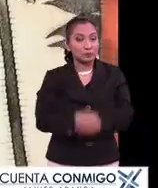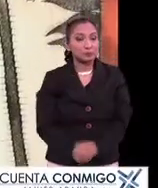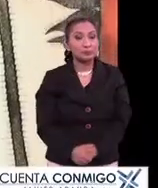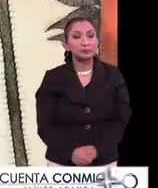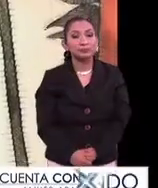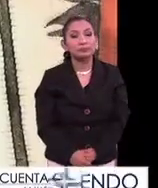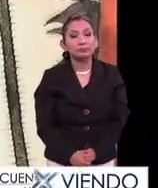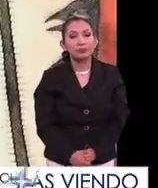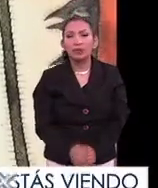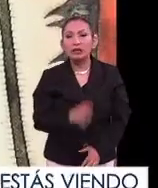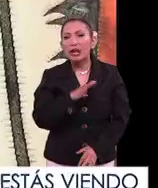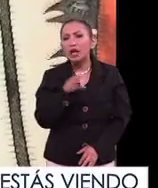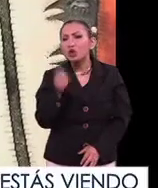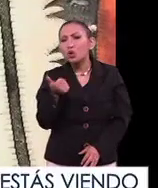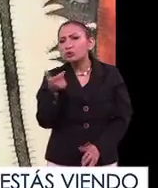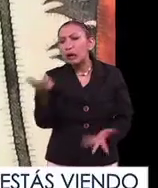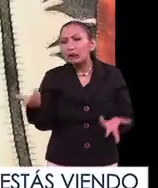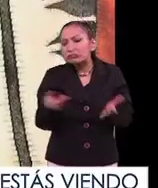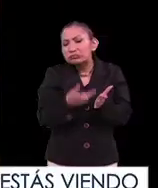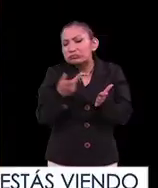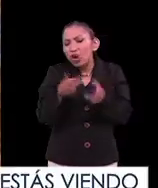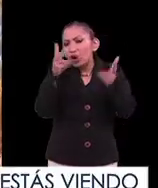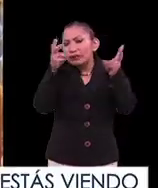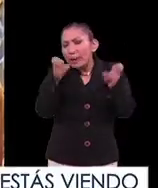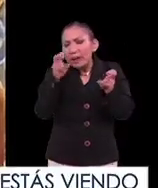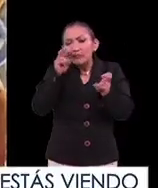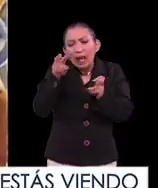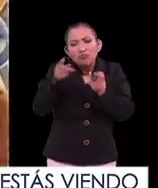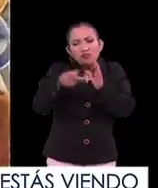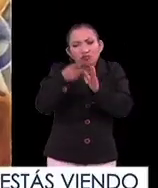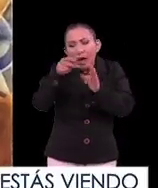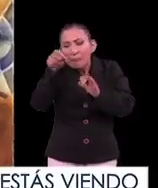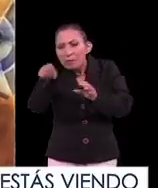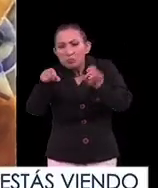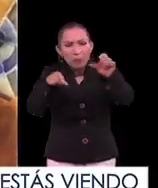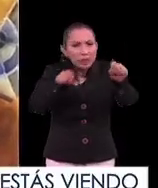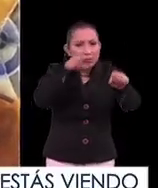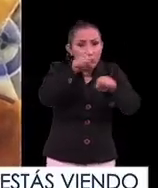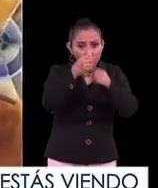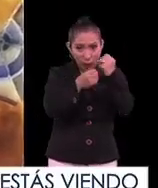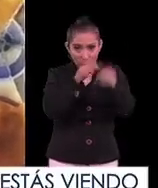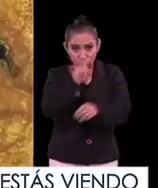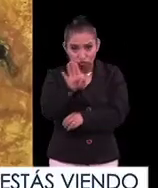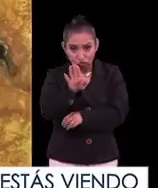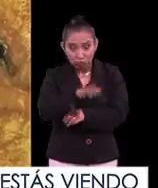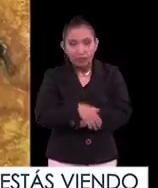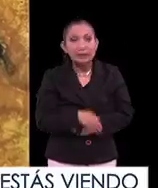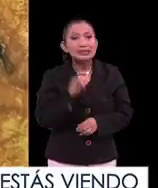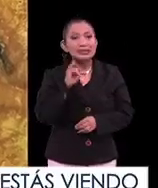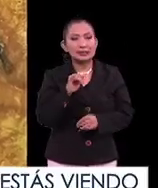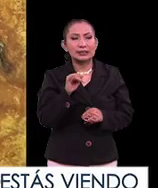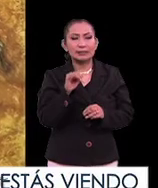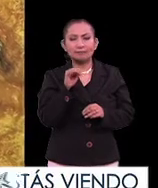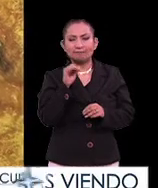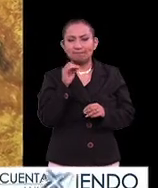maestro, ¿no? ¿Y hay algunas constantes o temas recurrentes en la obra de Toledo? Sí, a través